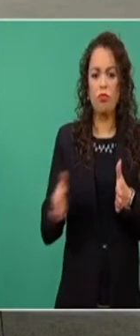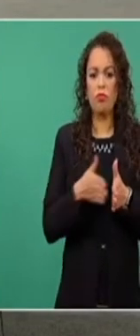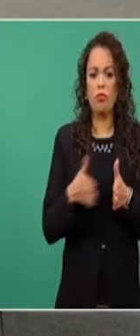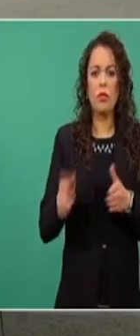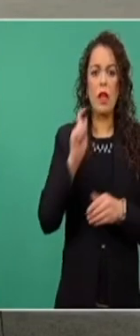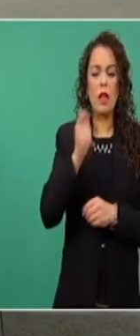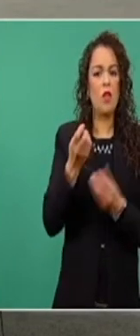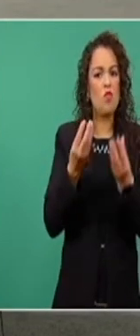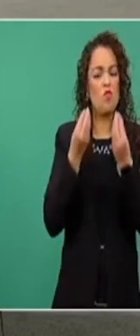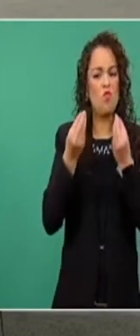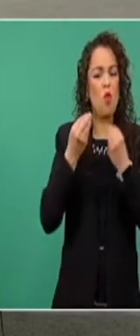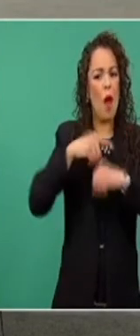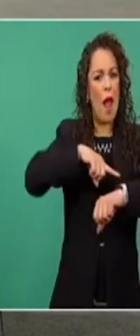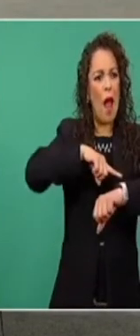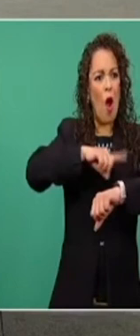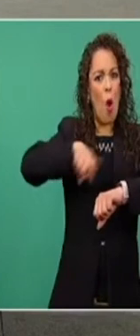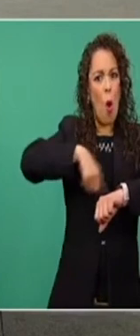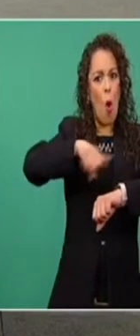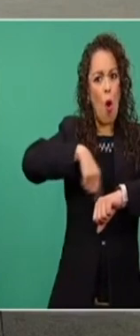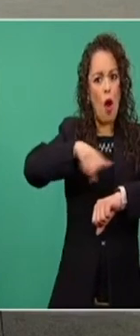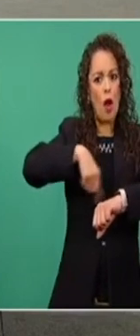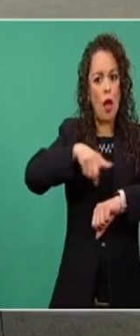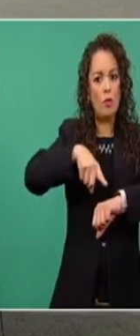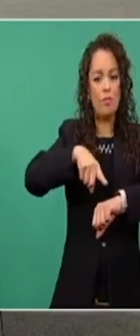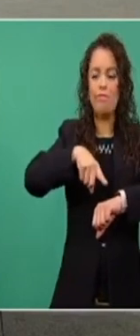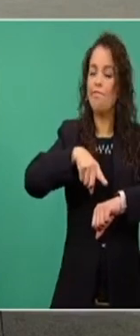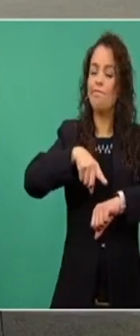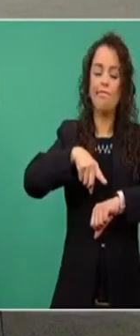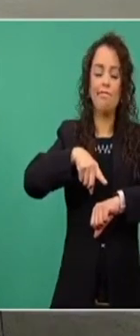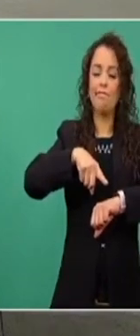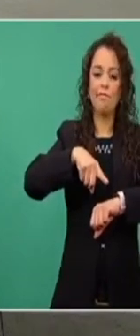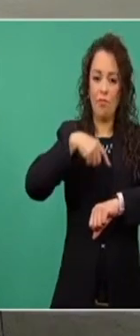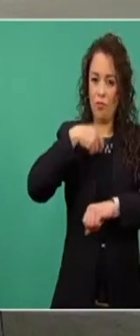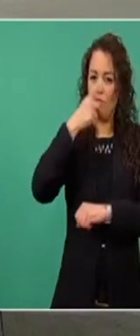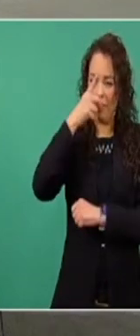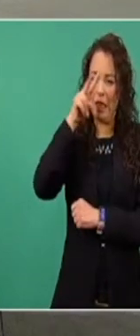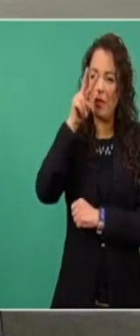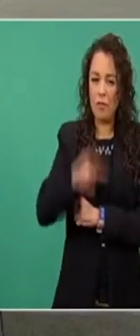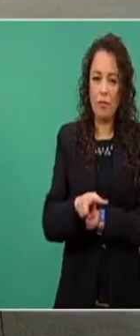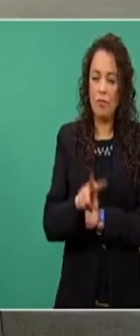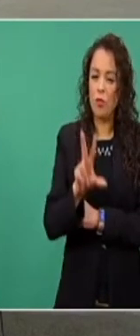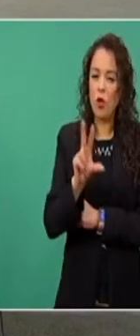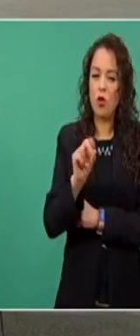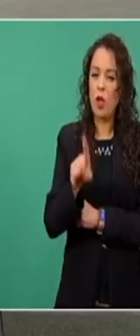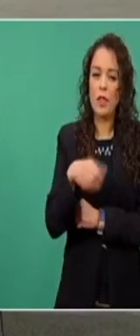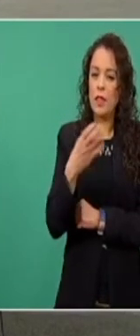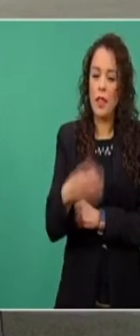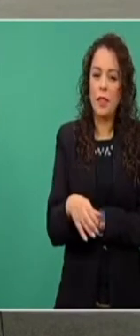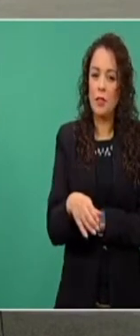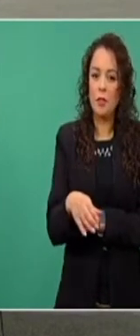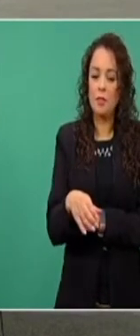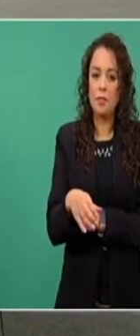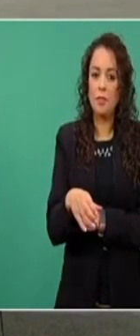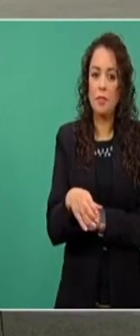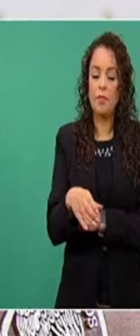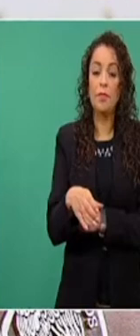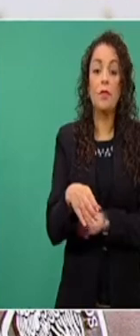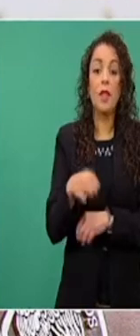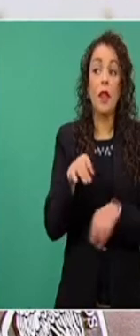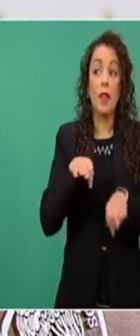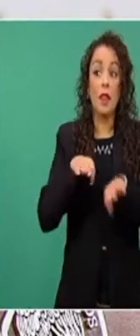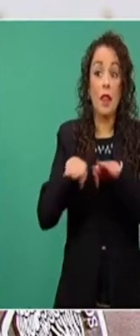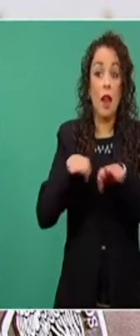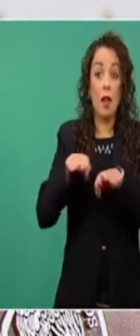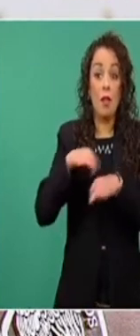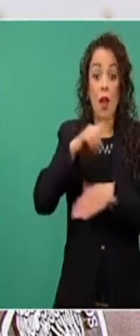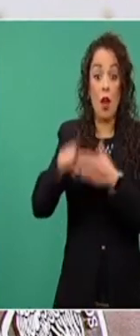número de horas, decirle que no es cierto. En el caso de quienes trabajan en plataformas,